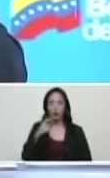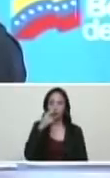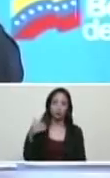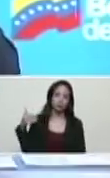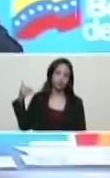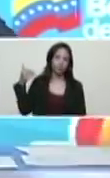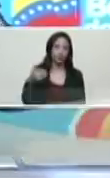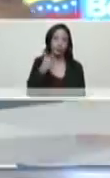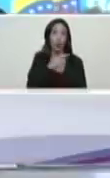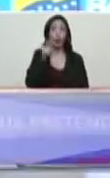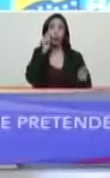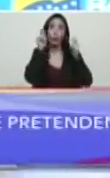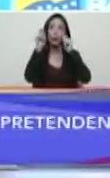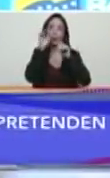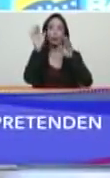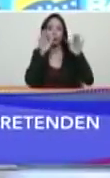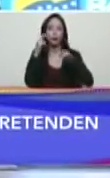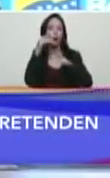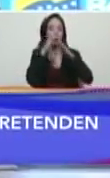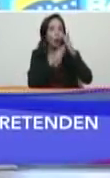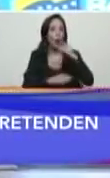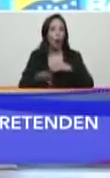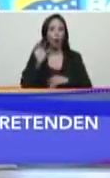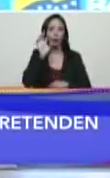es transversal a todo el país.